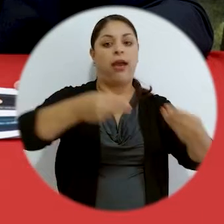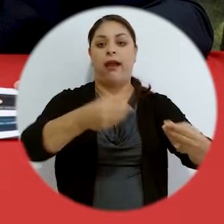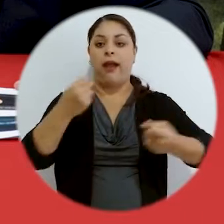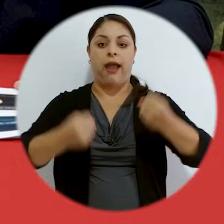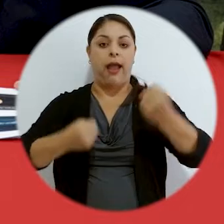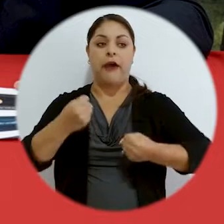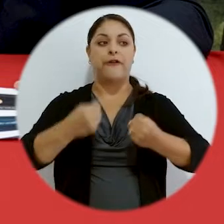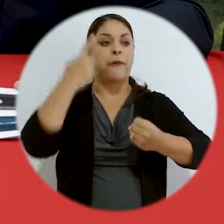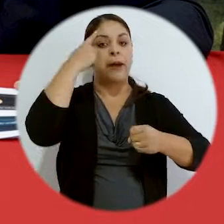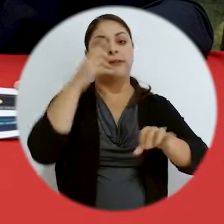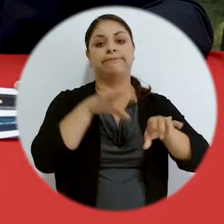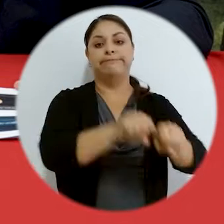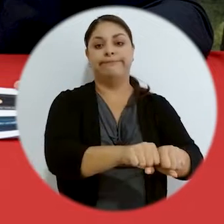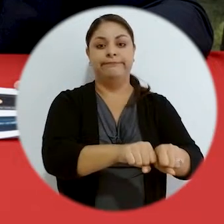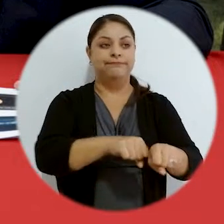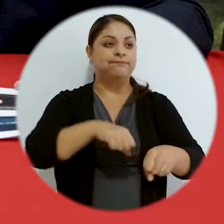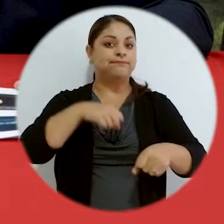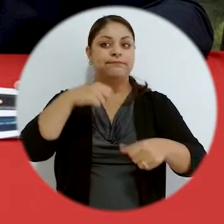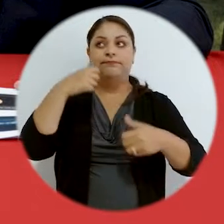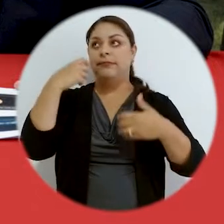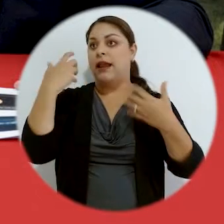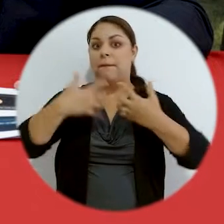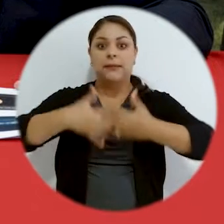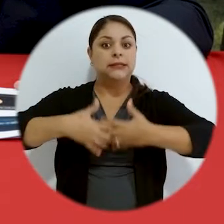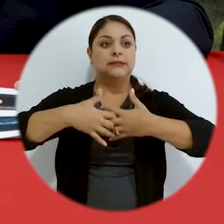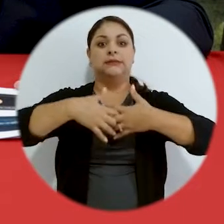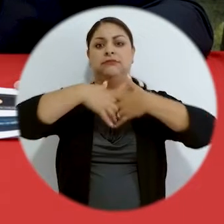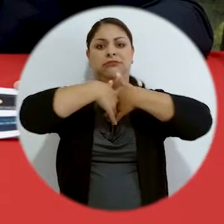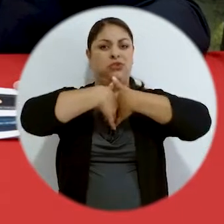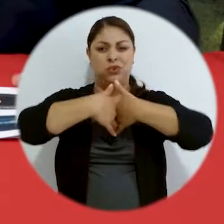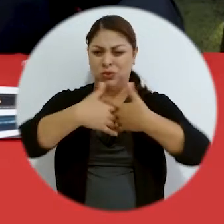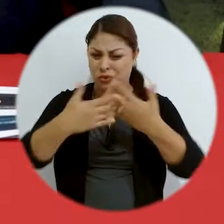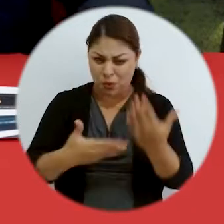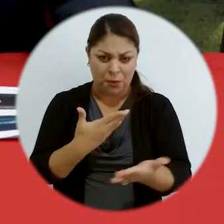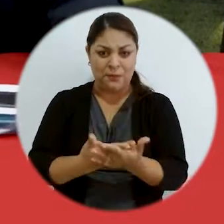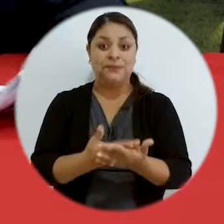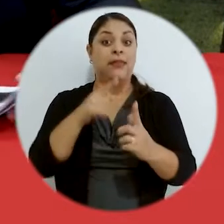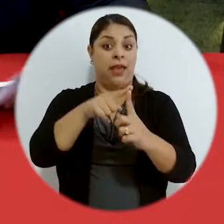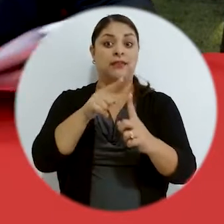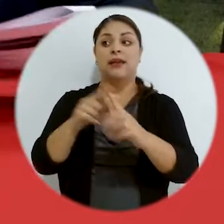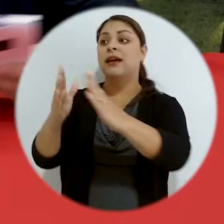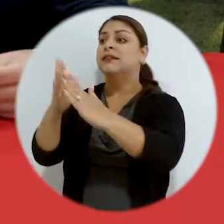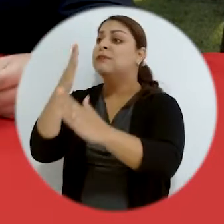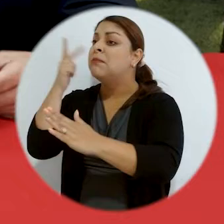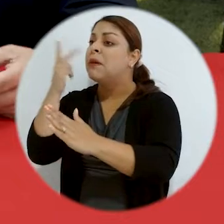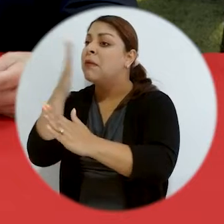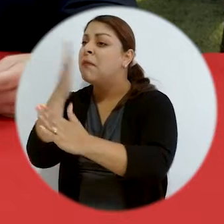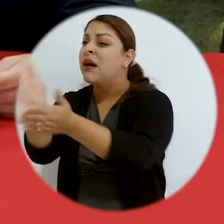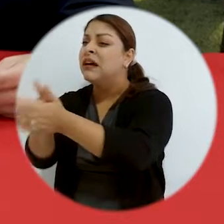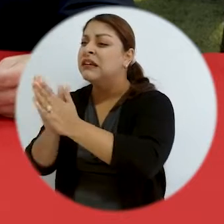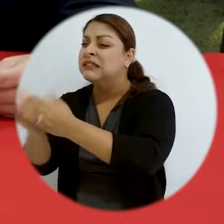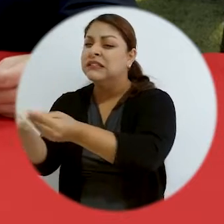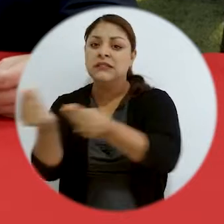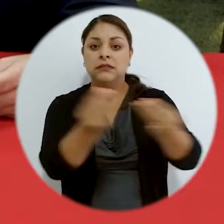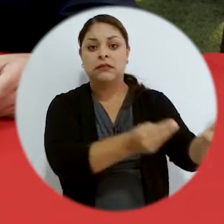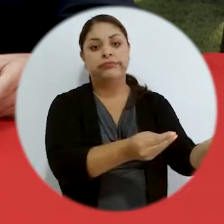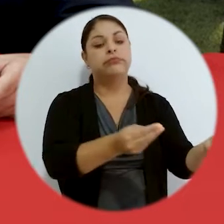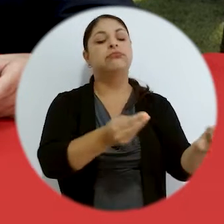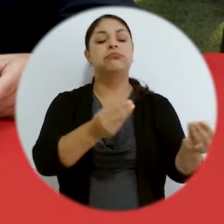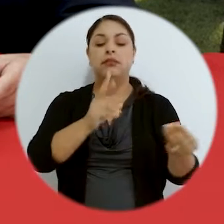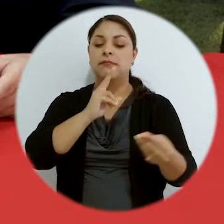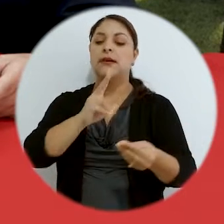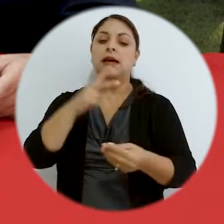o hipotecan su carro o su finquita o la herencia. Algunas veces la casa de los papás. Estamos hablando